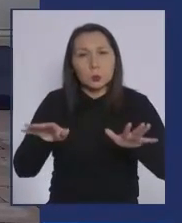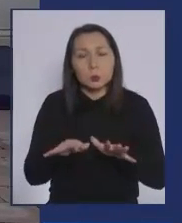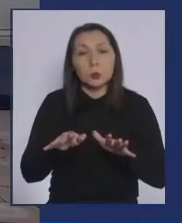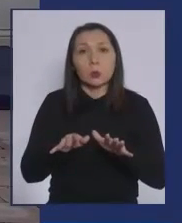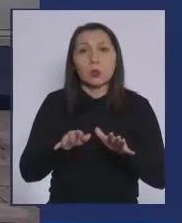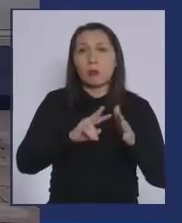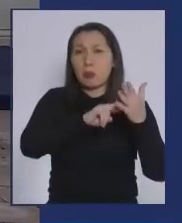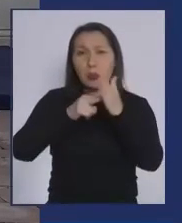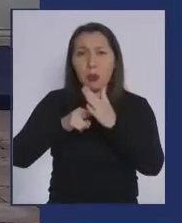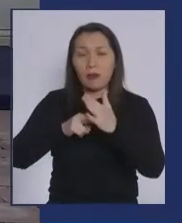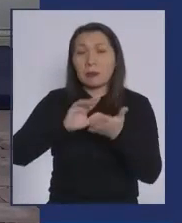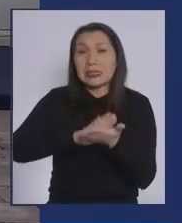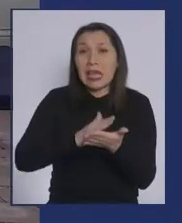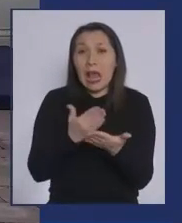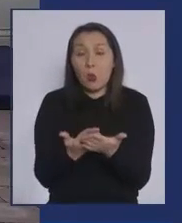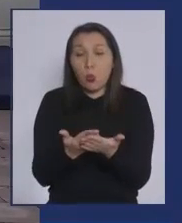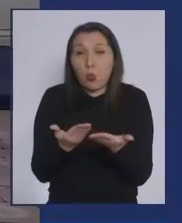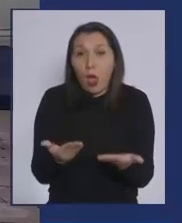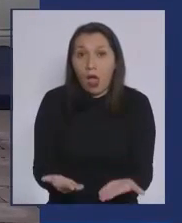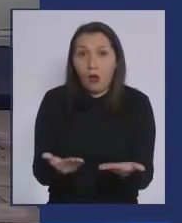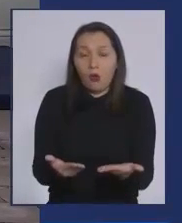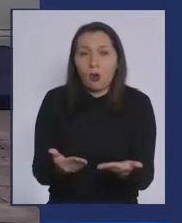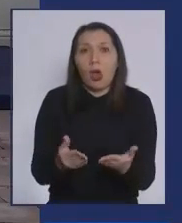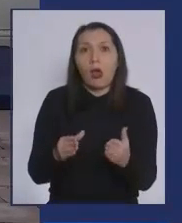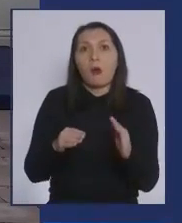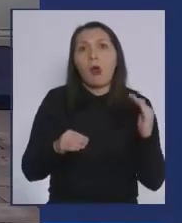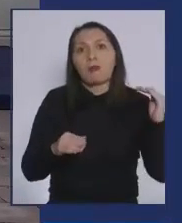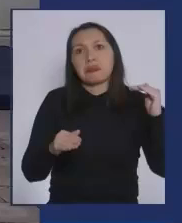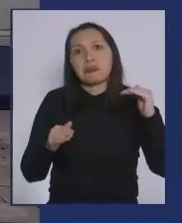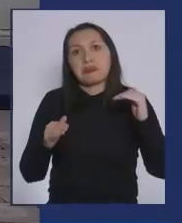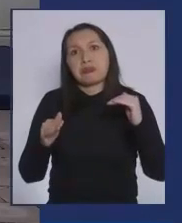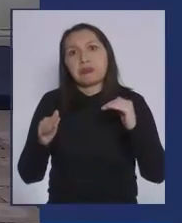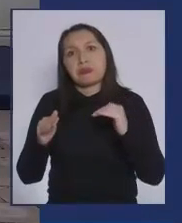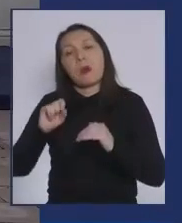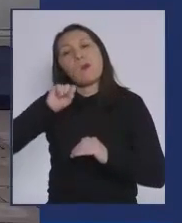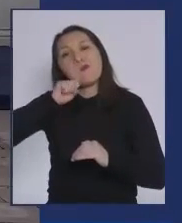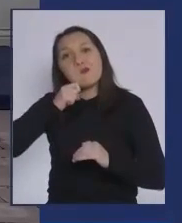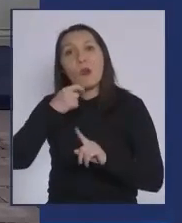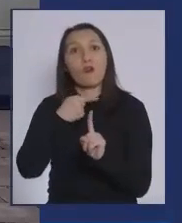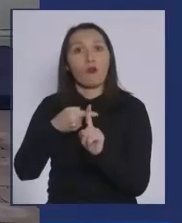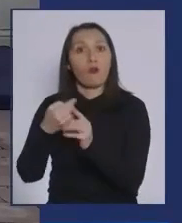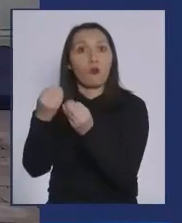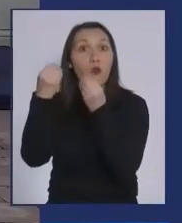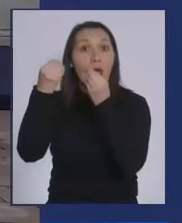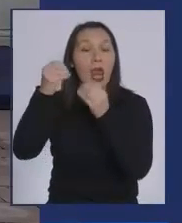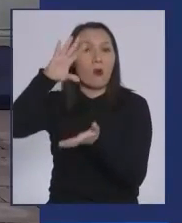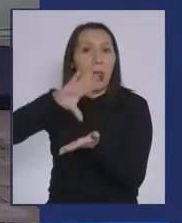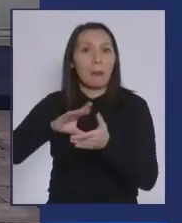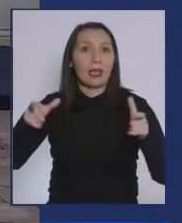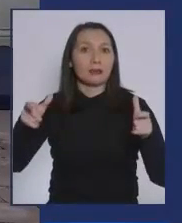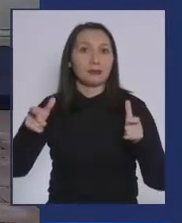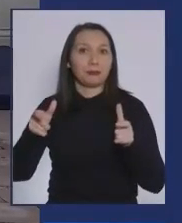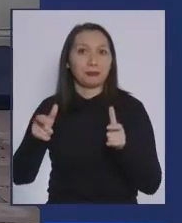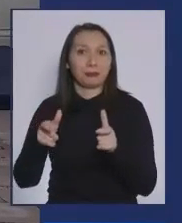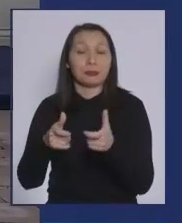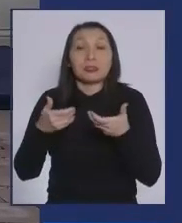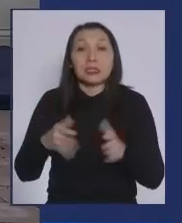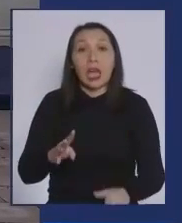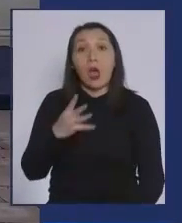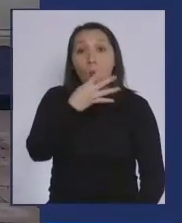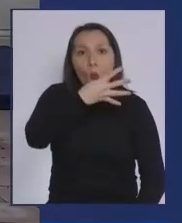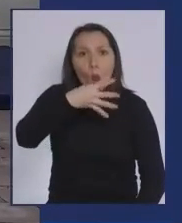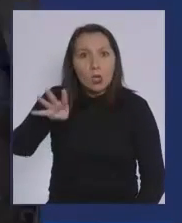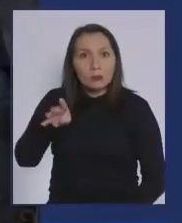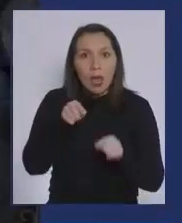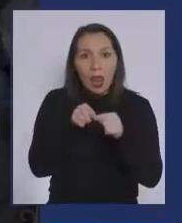crisis sanitaria está evolucionando favorablemente en nuestro país llevamos ya cuatro